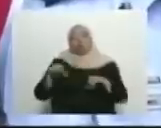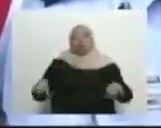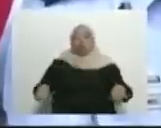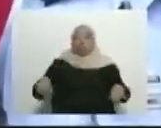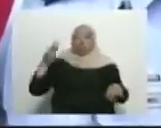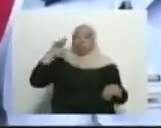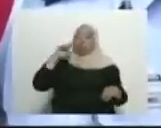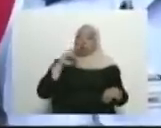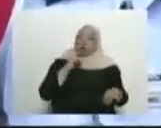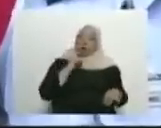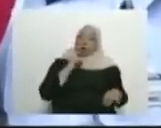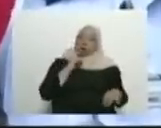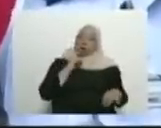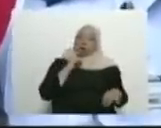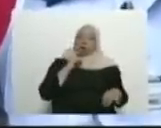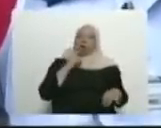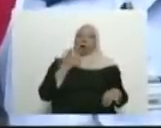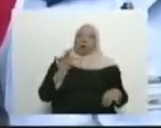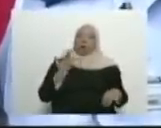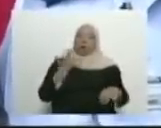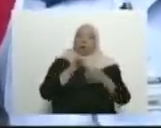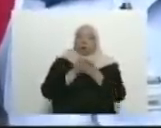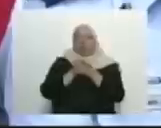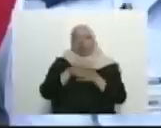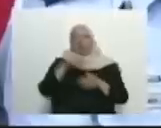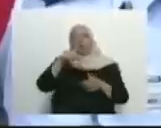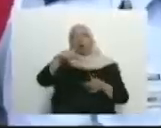Bolivariana. Compañero Paulino,